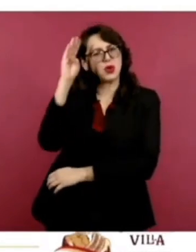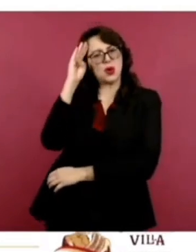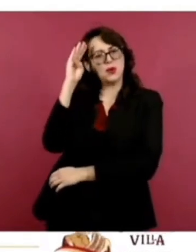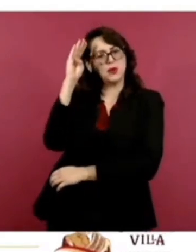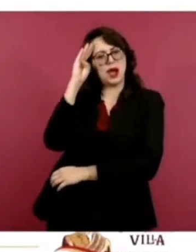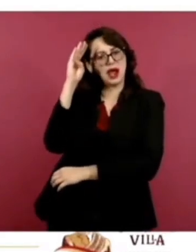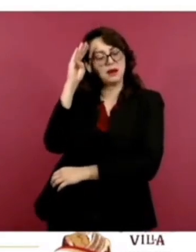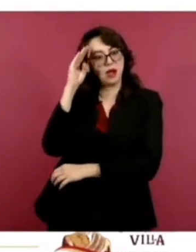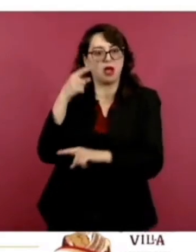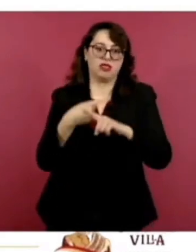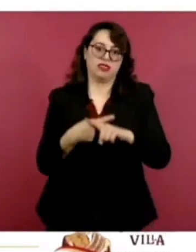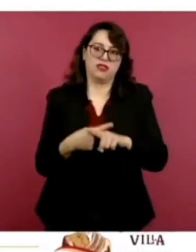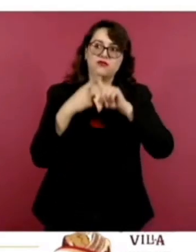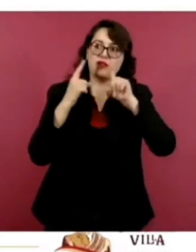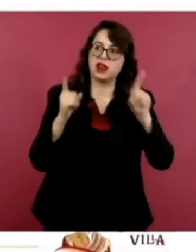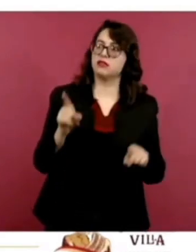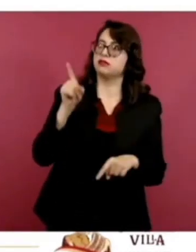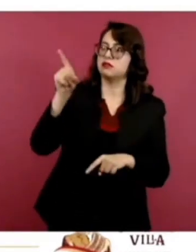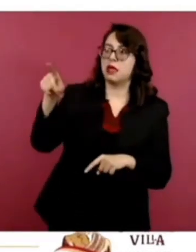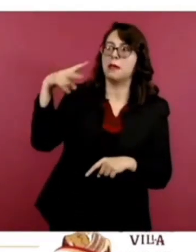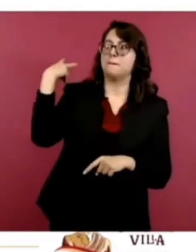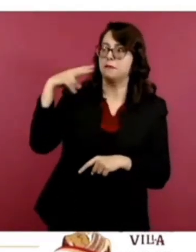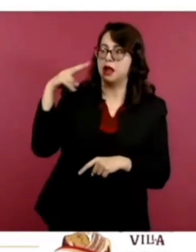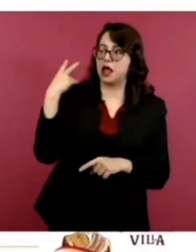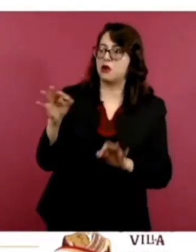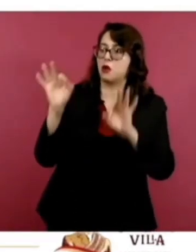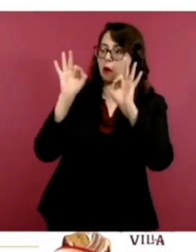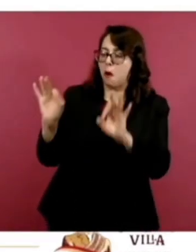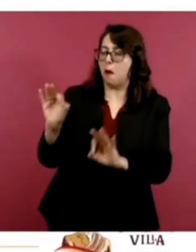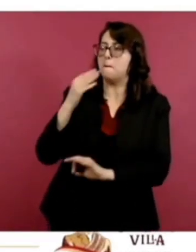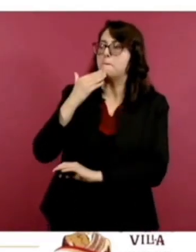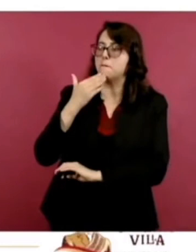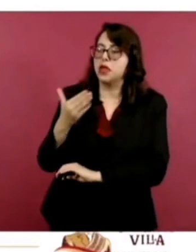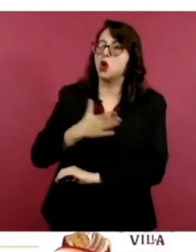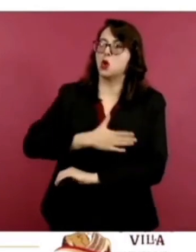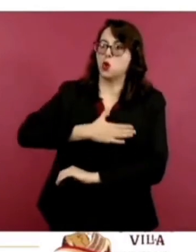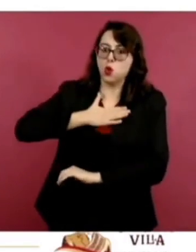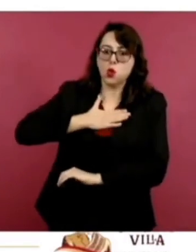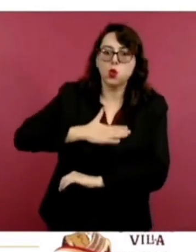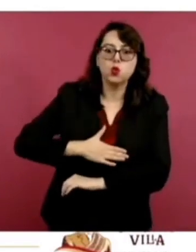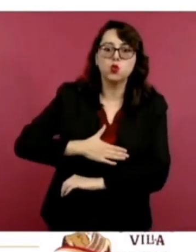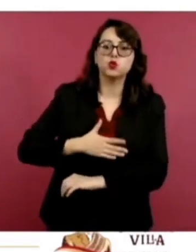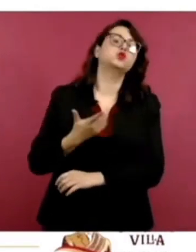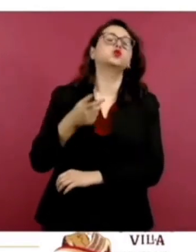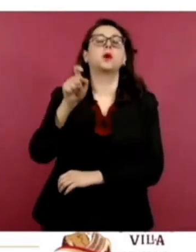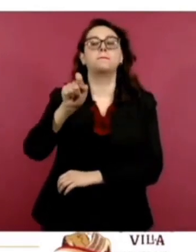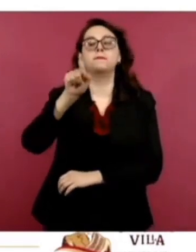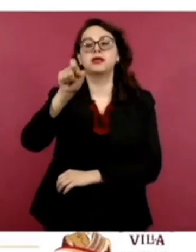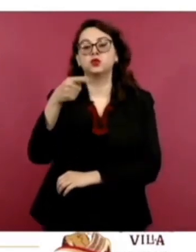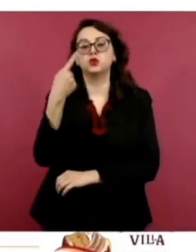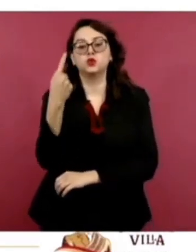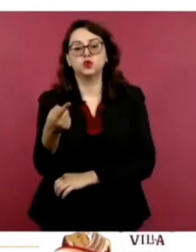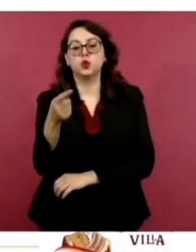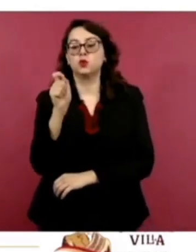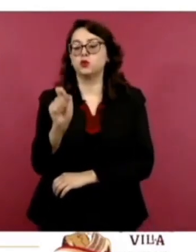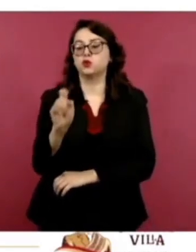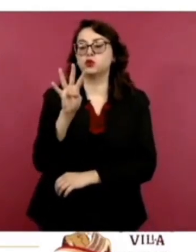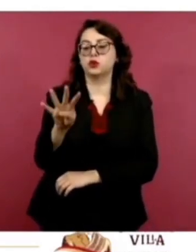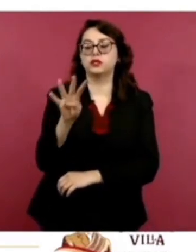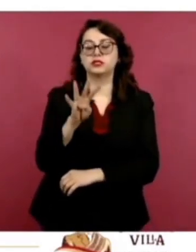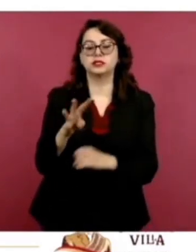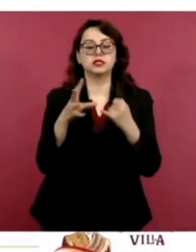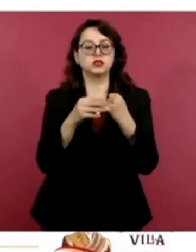de g500 en Veracruz Veracruz que sí son aliados de los consumidores veintiún pesos 19